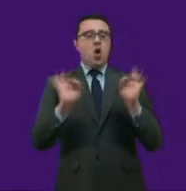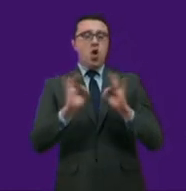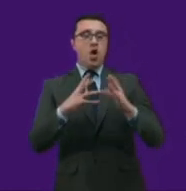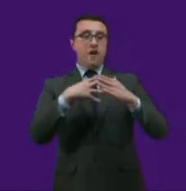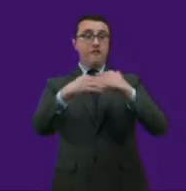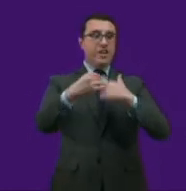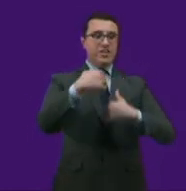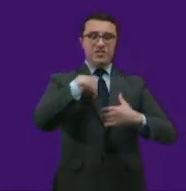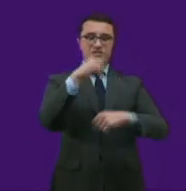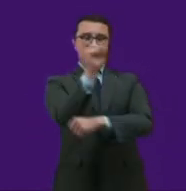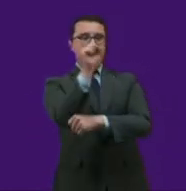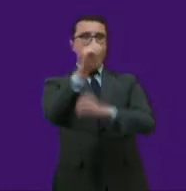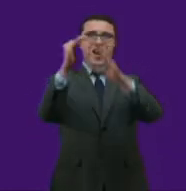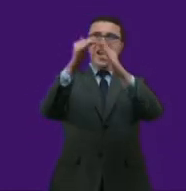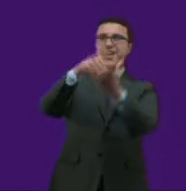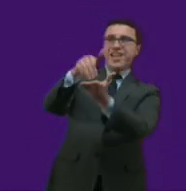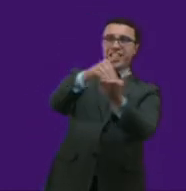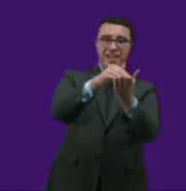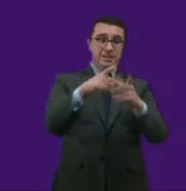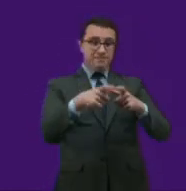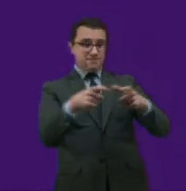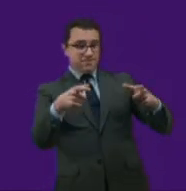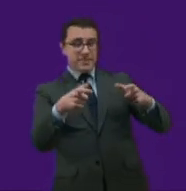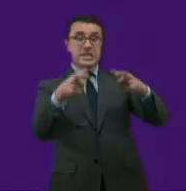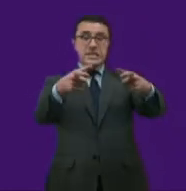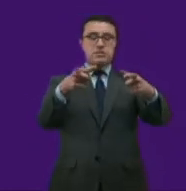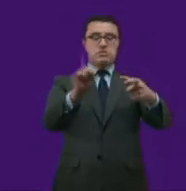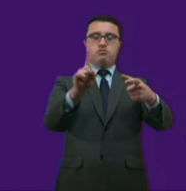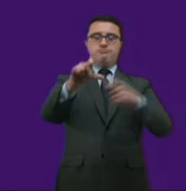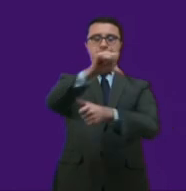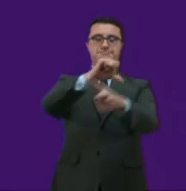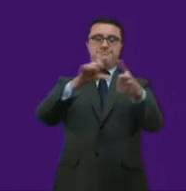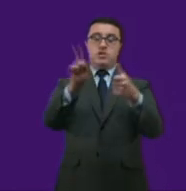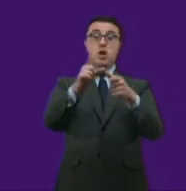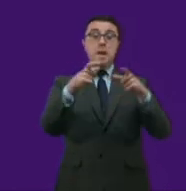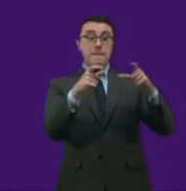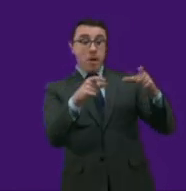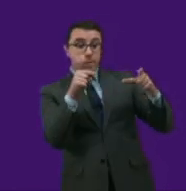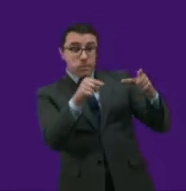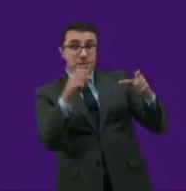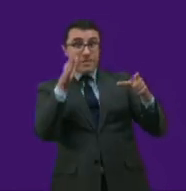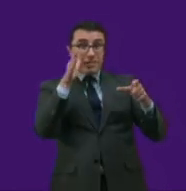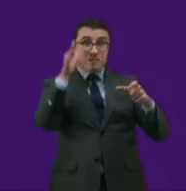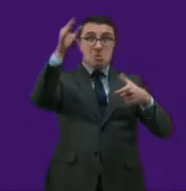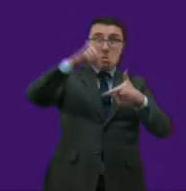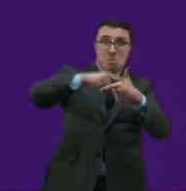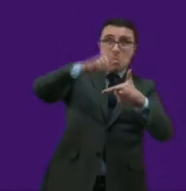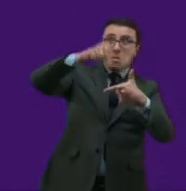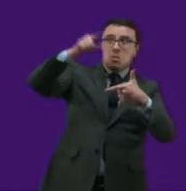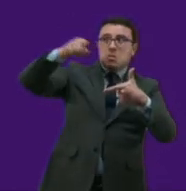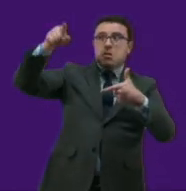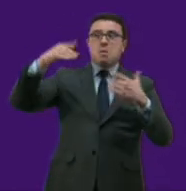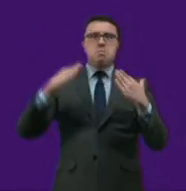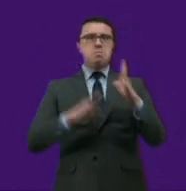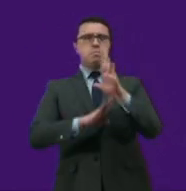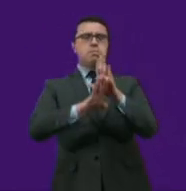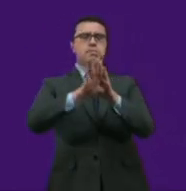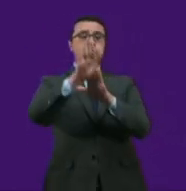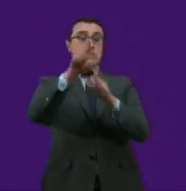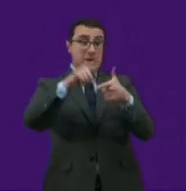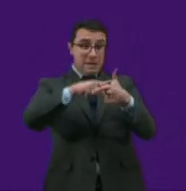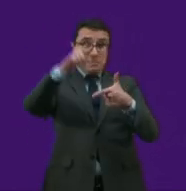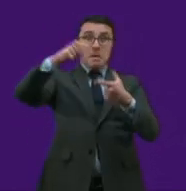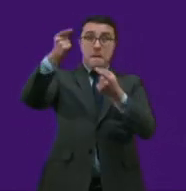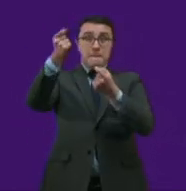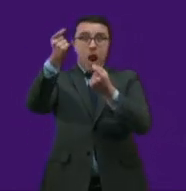carro ni una casa, pero es un papel que tiene un valor potencial a largo plazo, y ese valor potencial puede